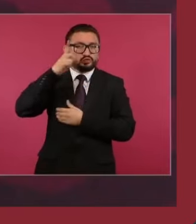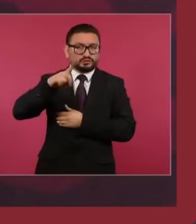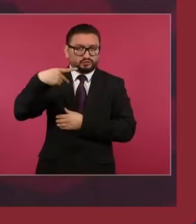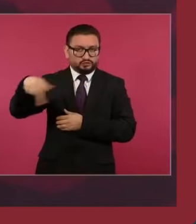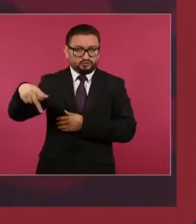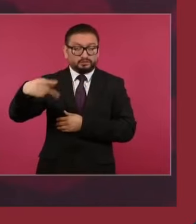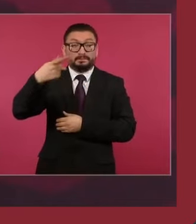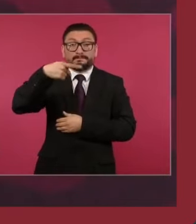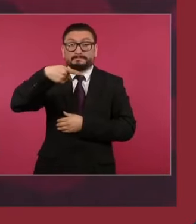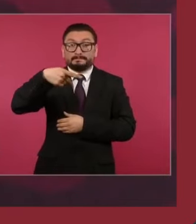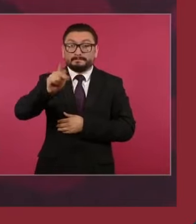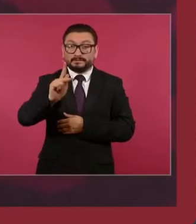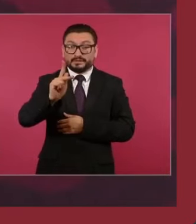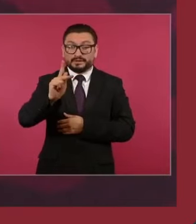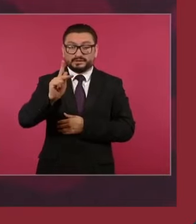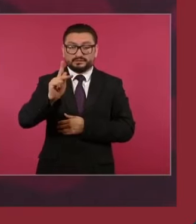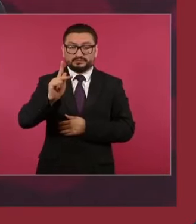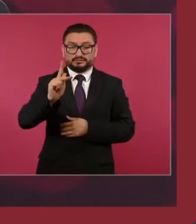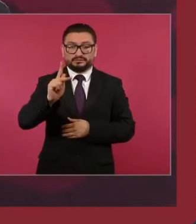pero que